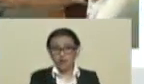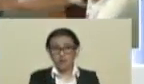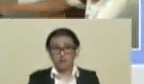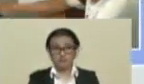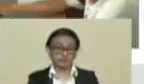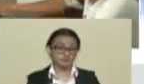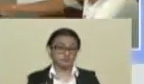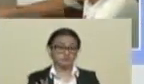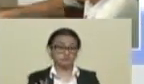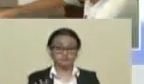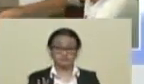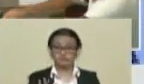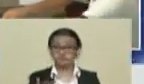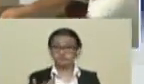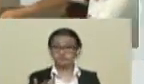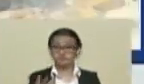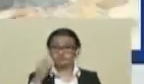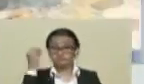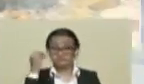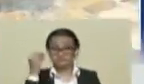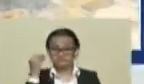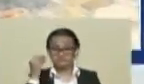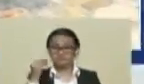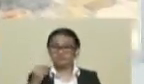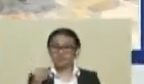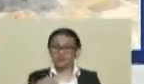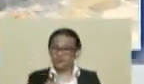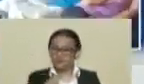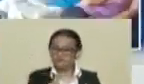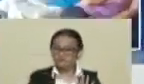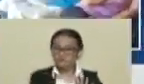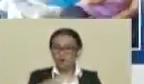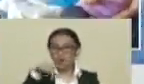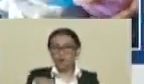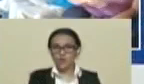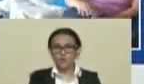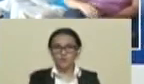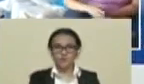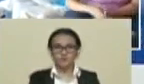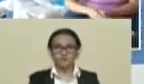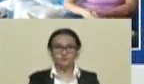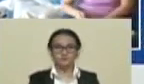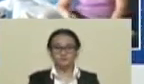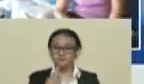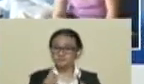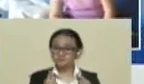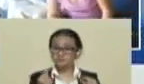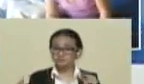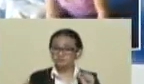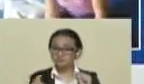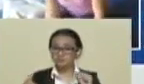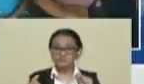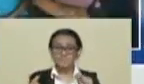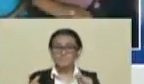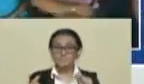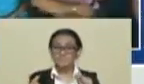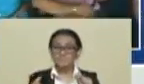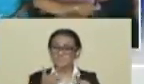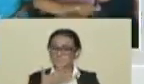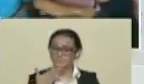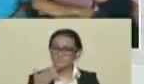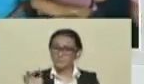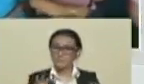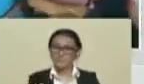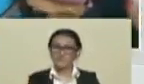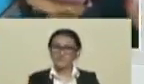es parte del mensaje muy claro que vamos a dar el día de hoy. Y el diálogo para nosotros siempre va a seguir siendo una opción.